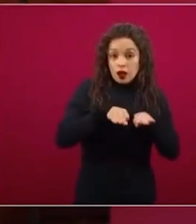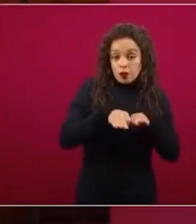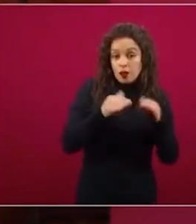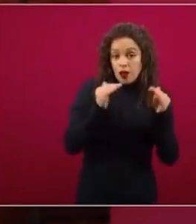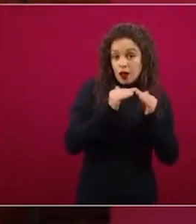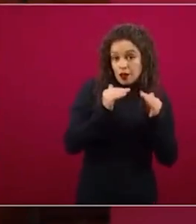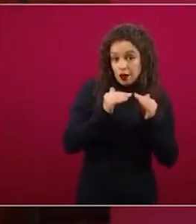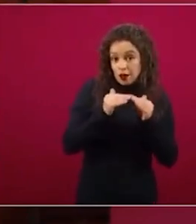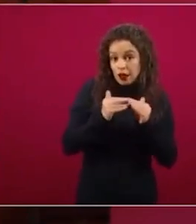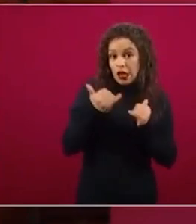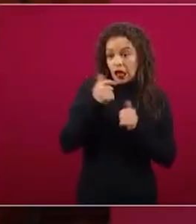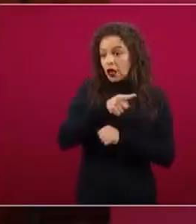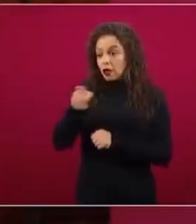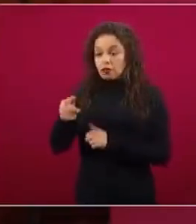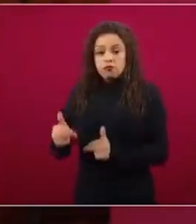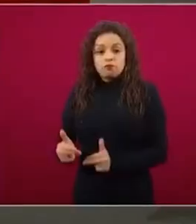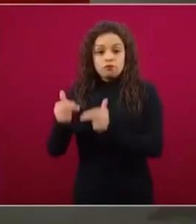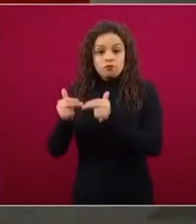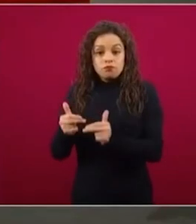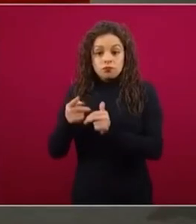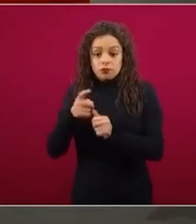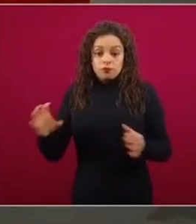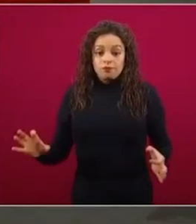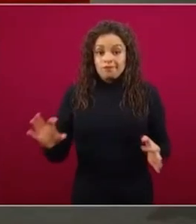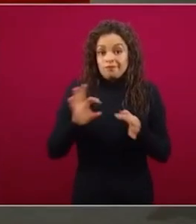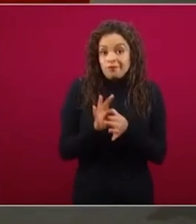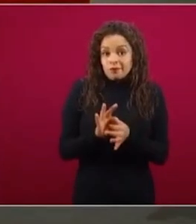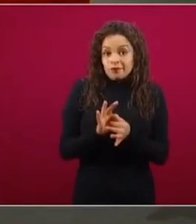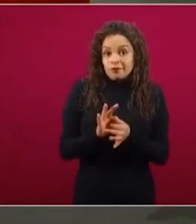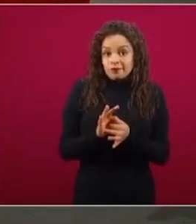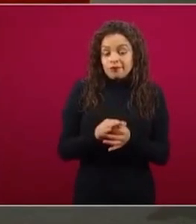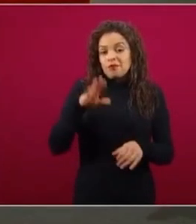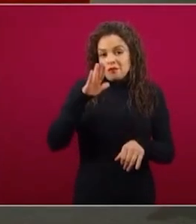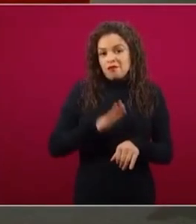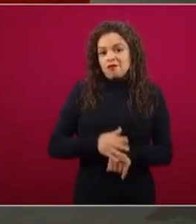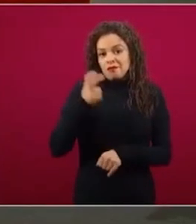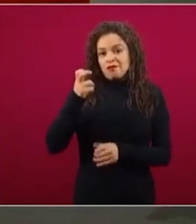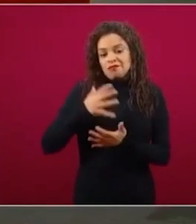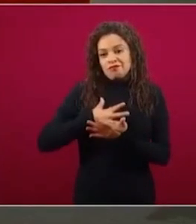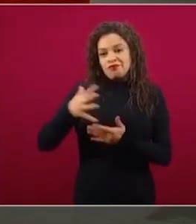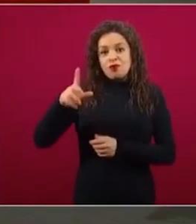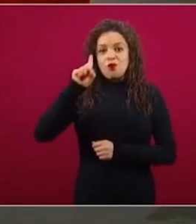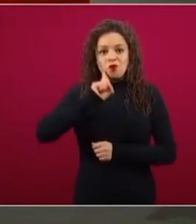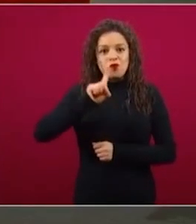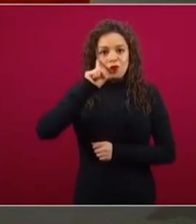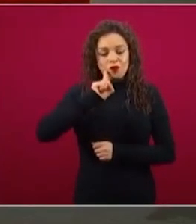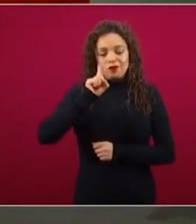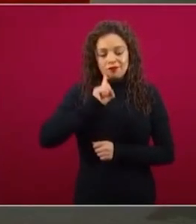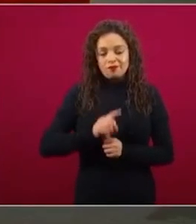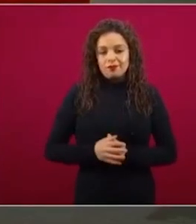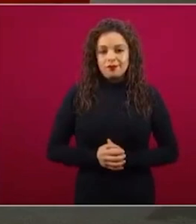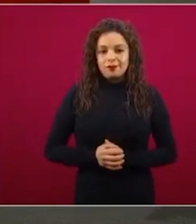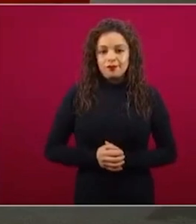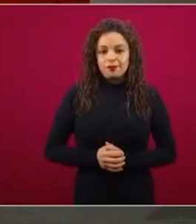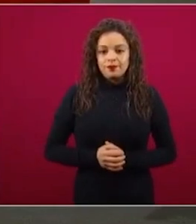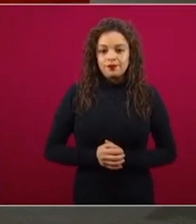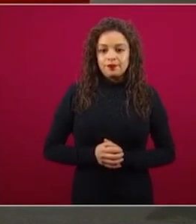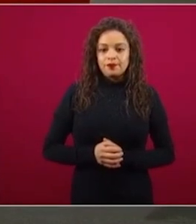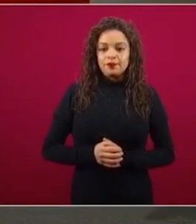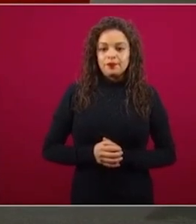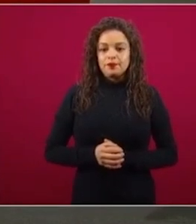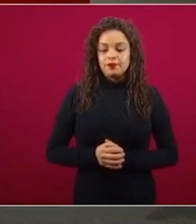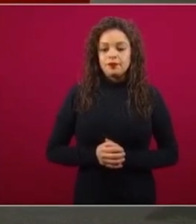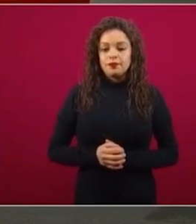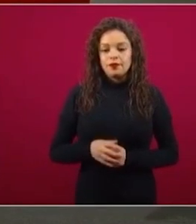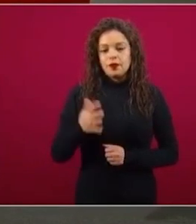trabajo, ¿no? Con el trabajo productivo, con el trabajo familiar. Entonces, esto se está manteniendo también. La mayoría está